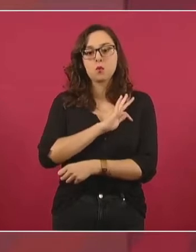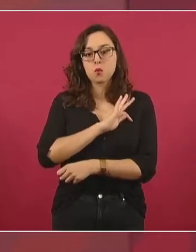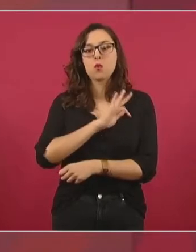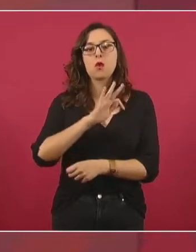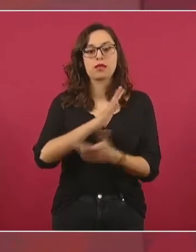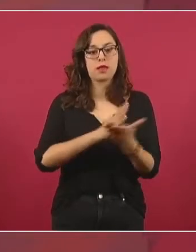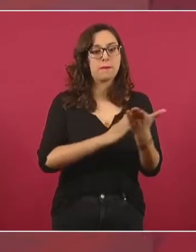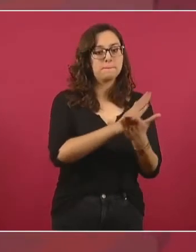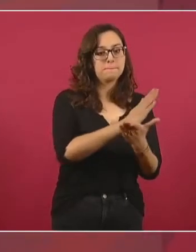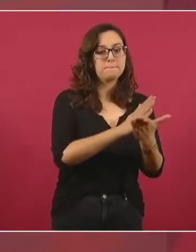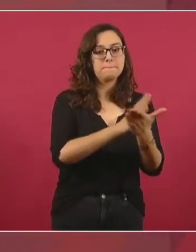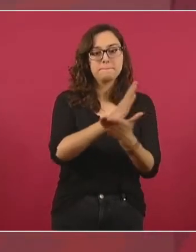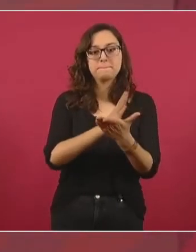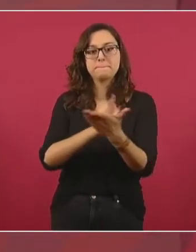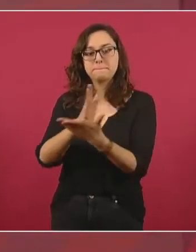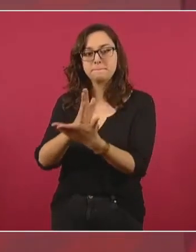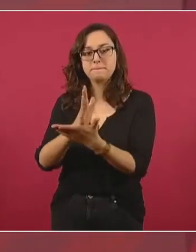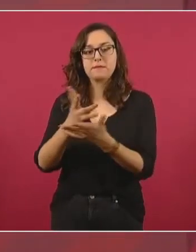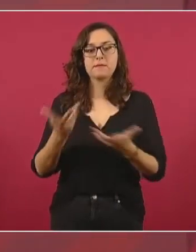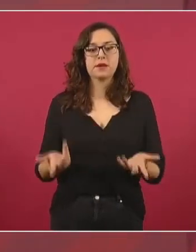derecho de veto.